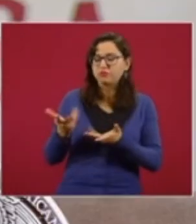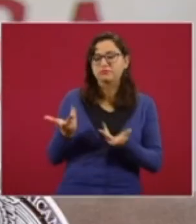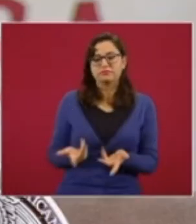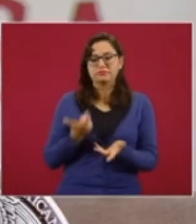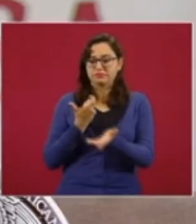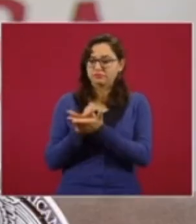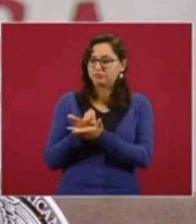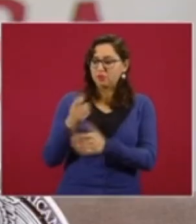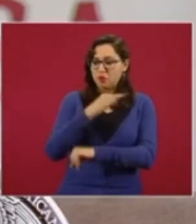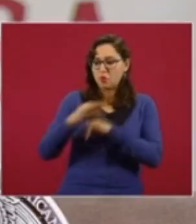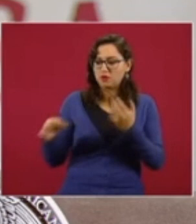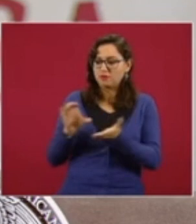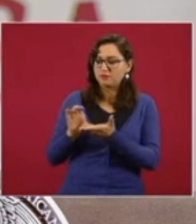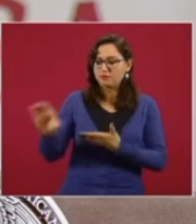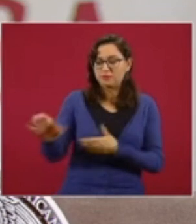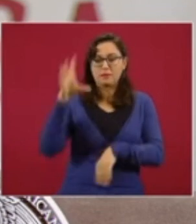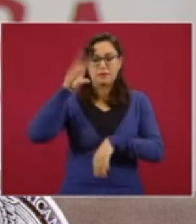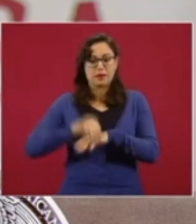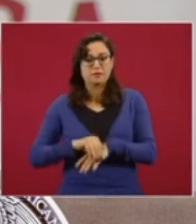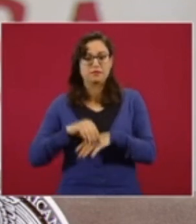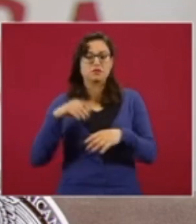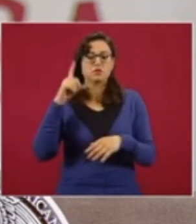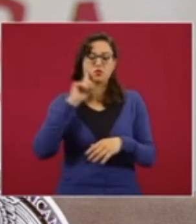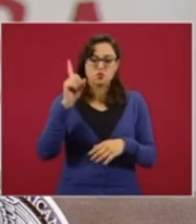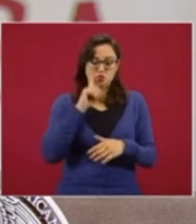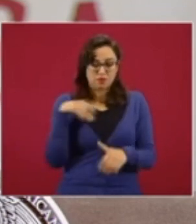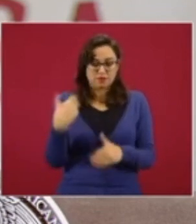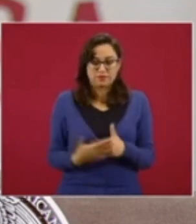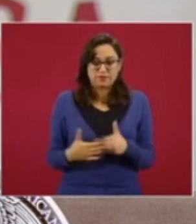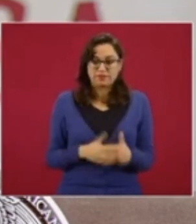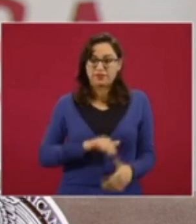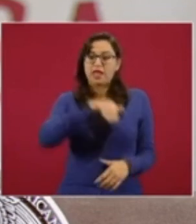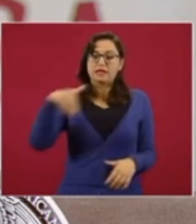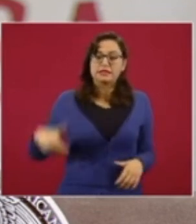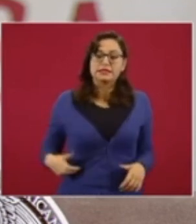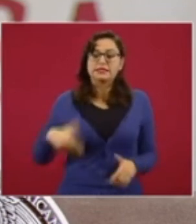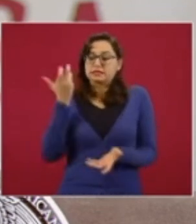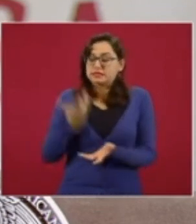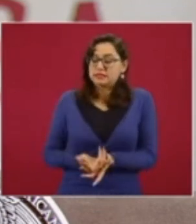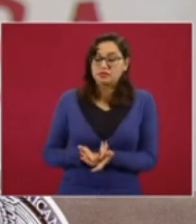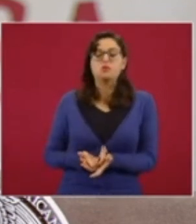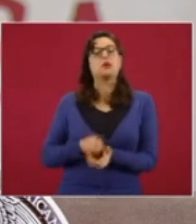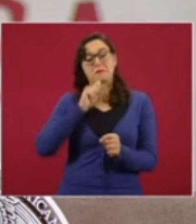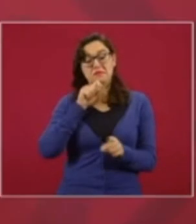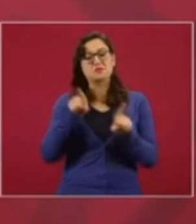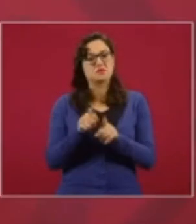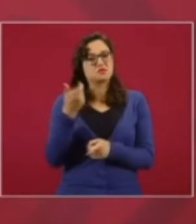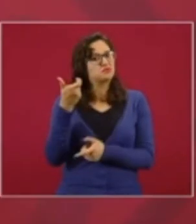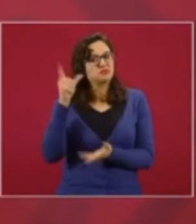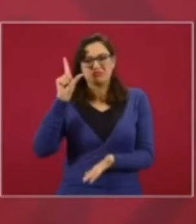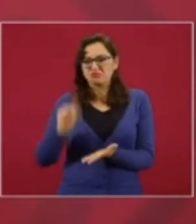licencias de maternidad o accidentes e incapacidades también relacionado